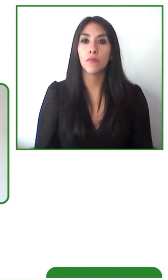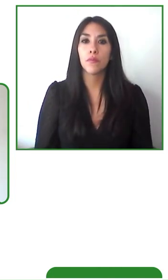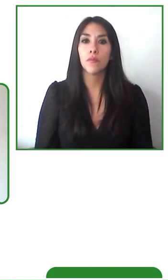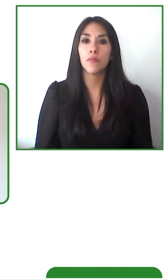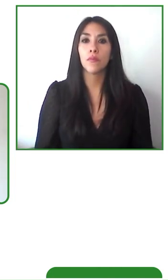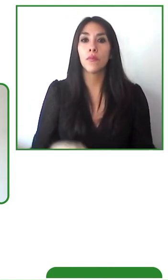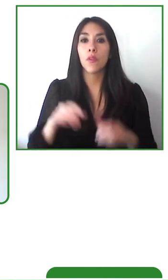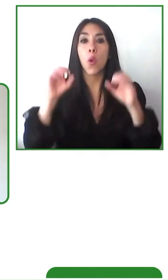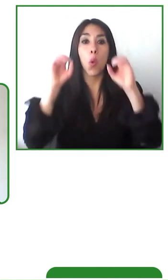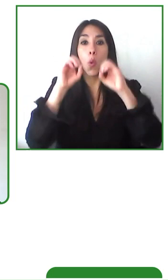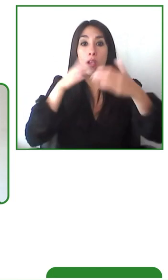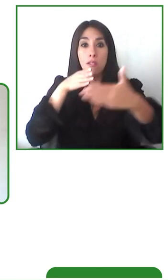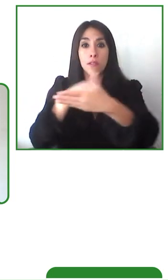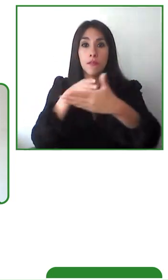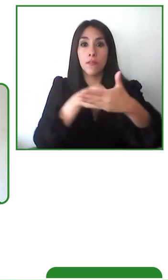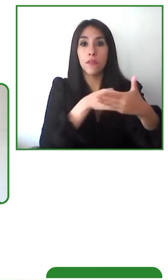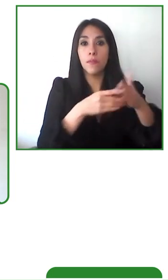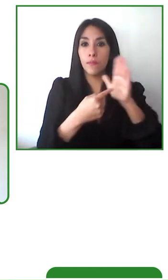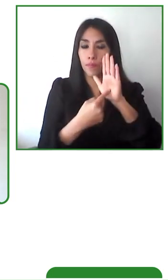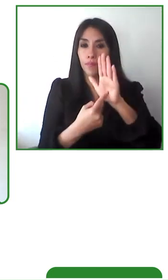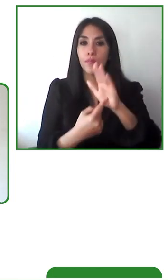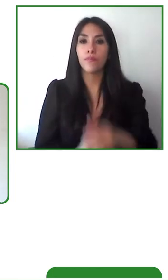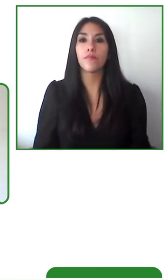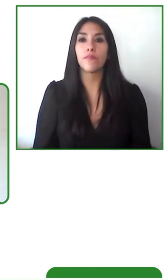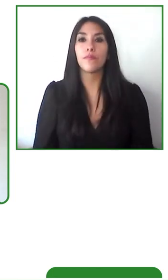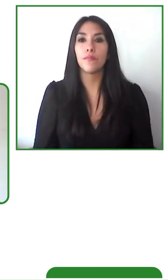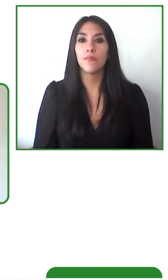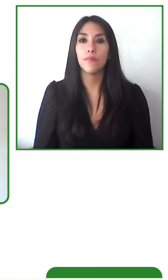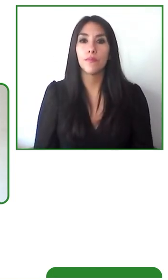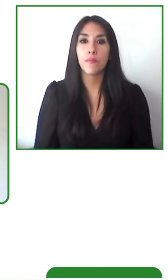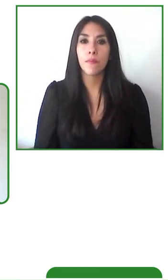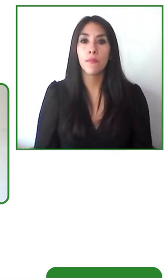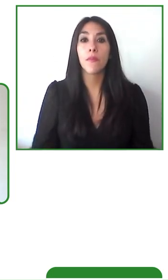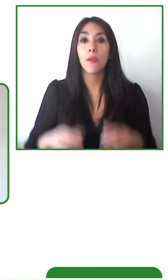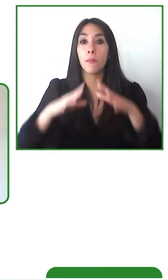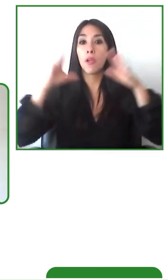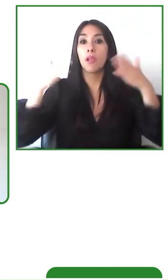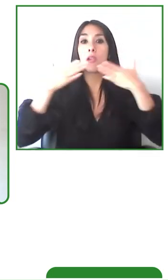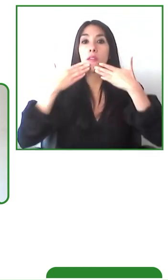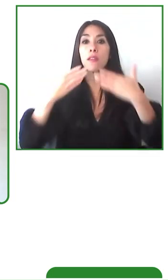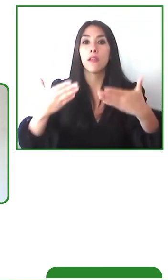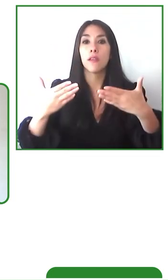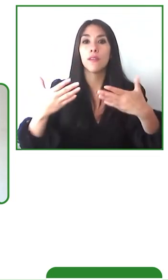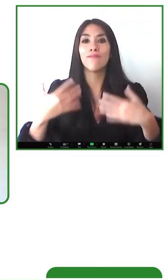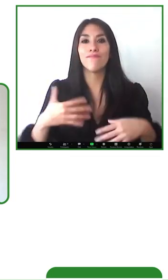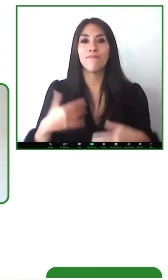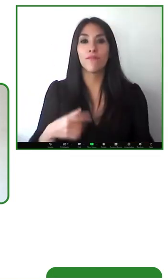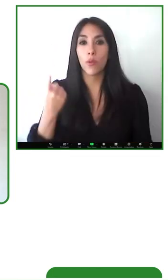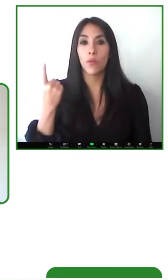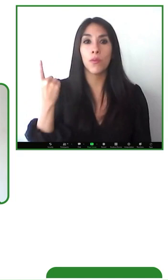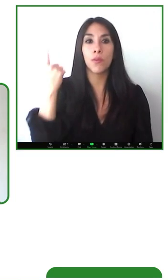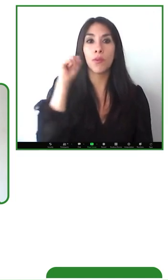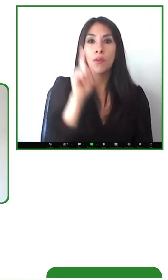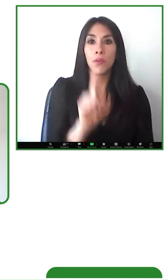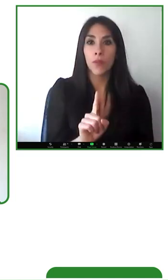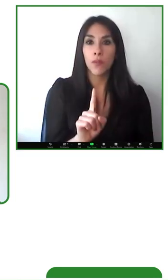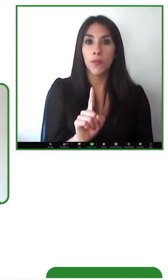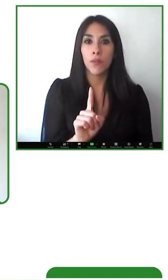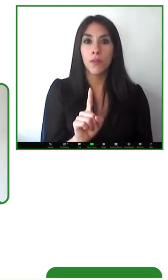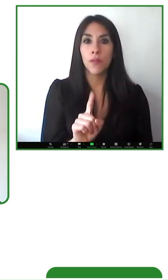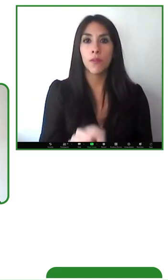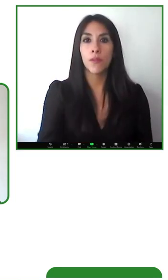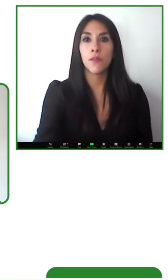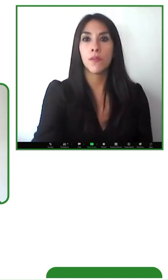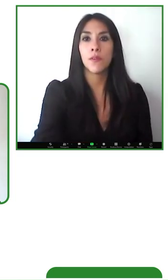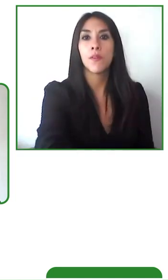Muchas gracias. Muchas gracias, un placer recibir esta invitación y